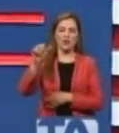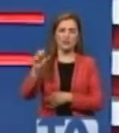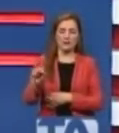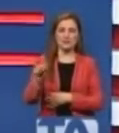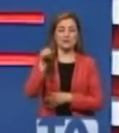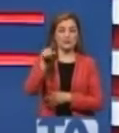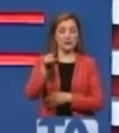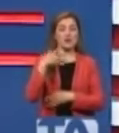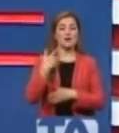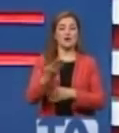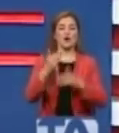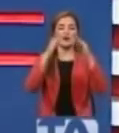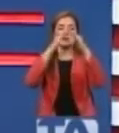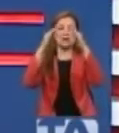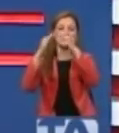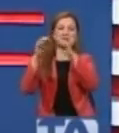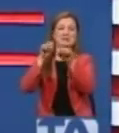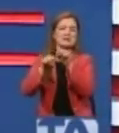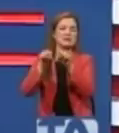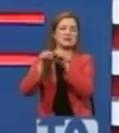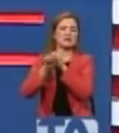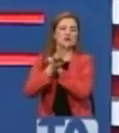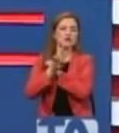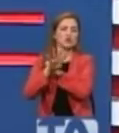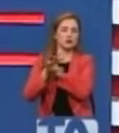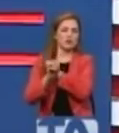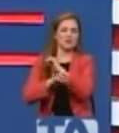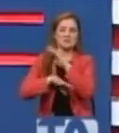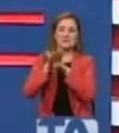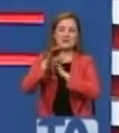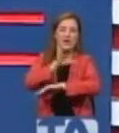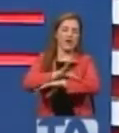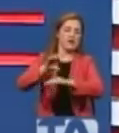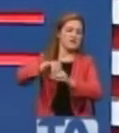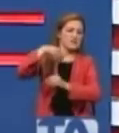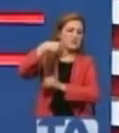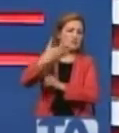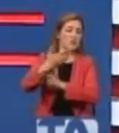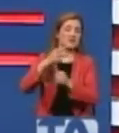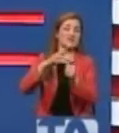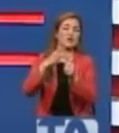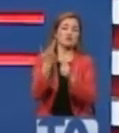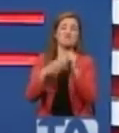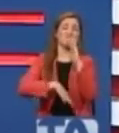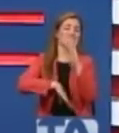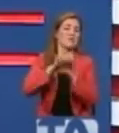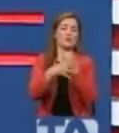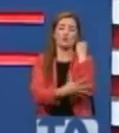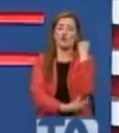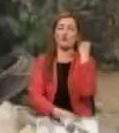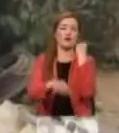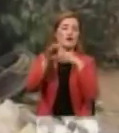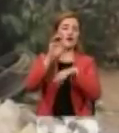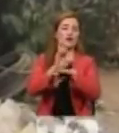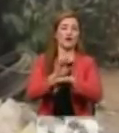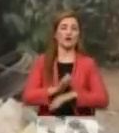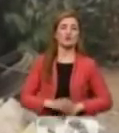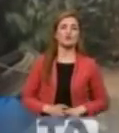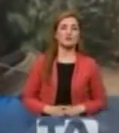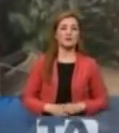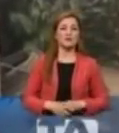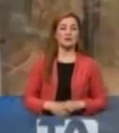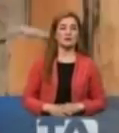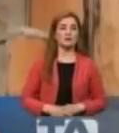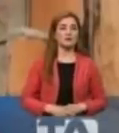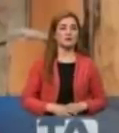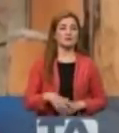en 241 comunidades rurales pertenecientes a este cantón, el segundo más pobre del Ecuador. Desde daños